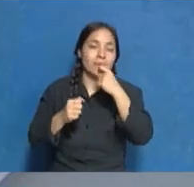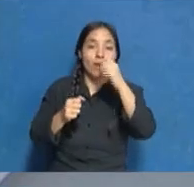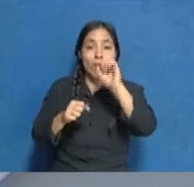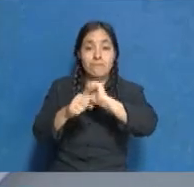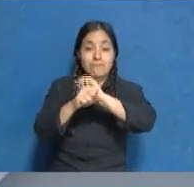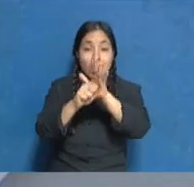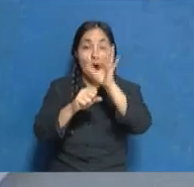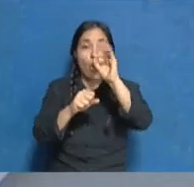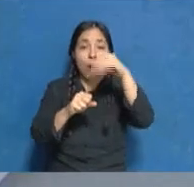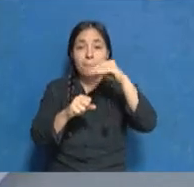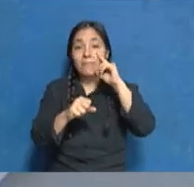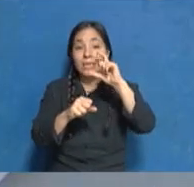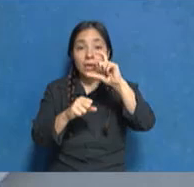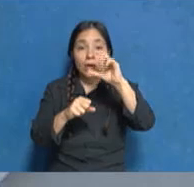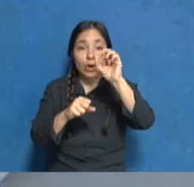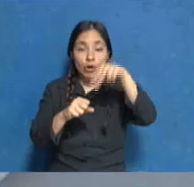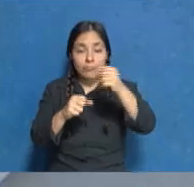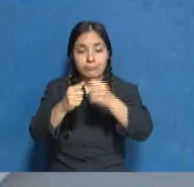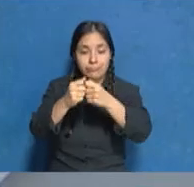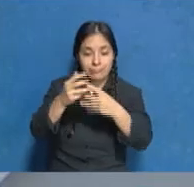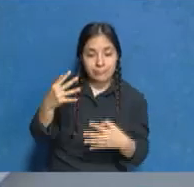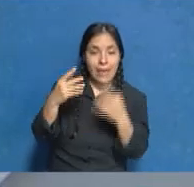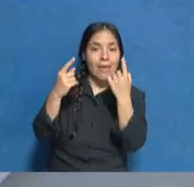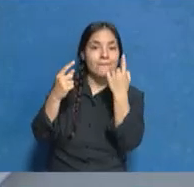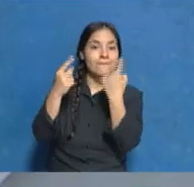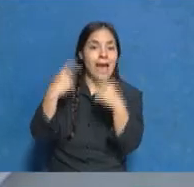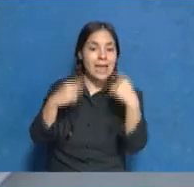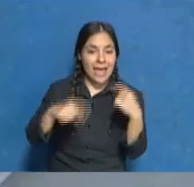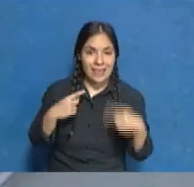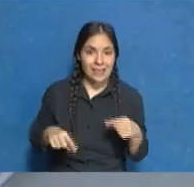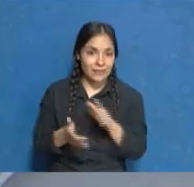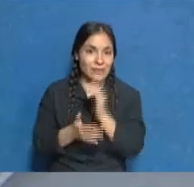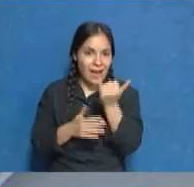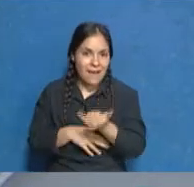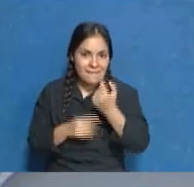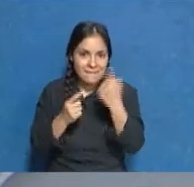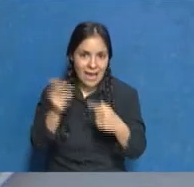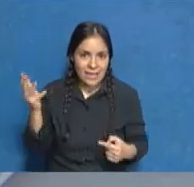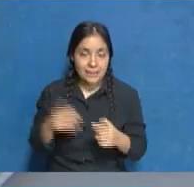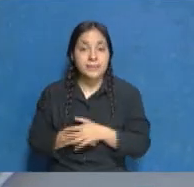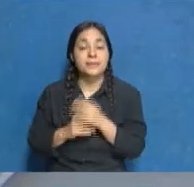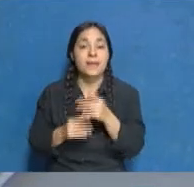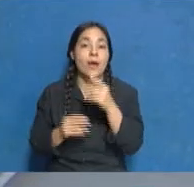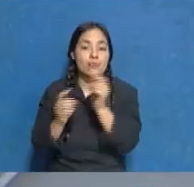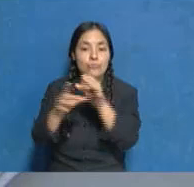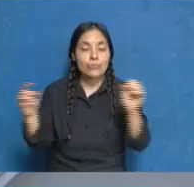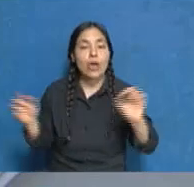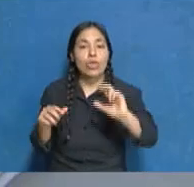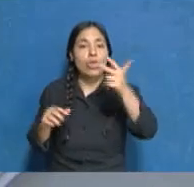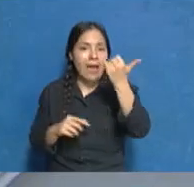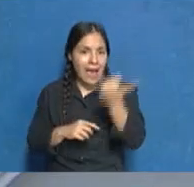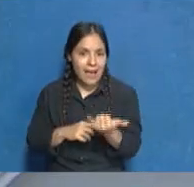Omicron, que esto está pasando en todo el país, y es a expensas de esto que están aumentando los casos por su tasa de